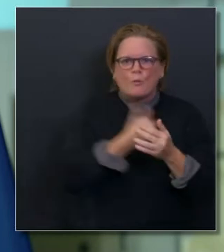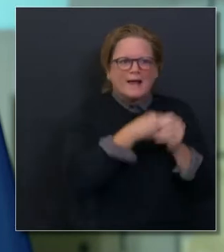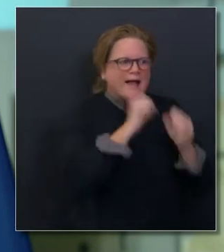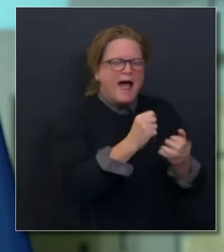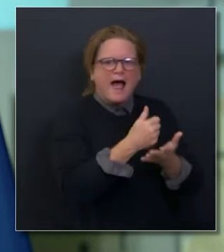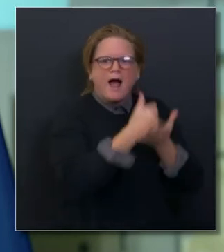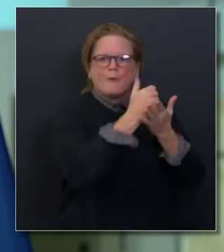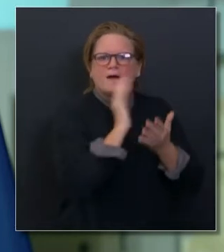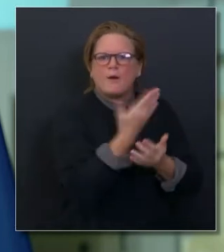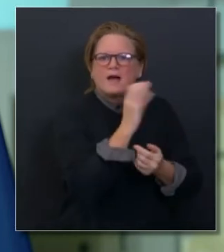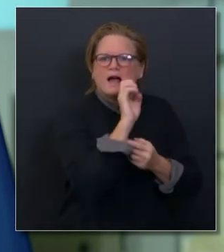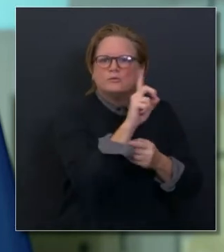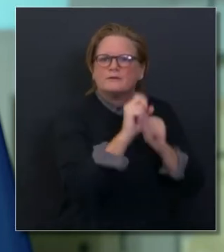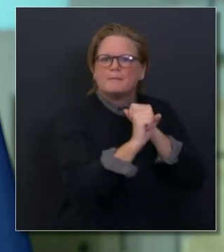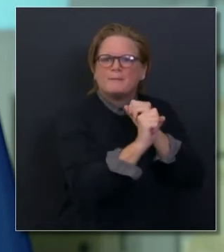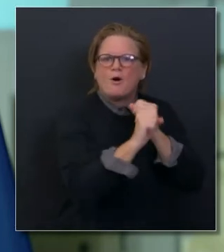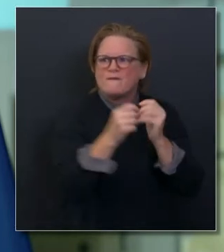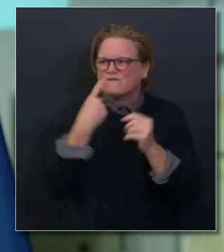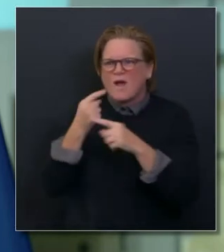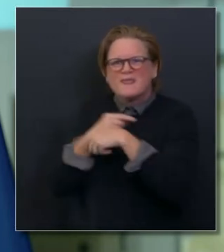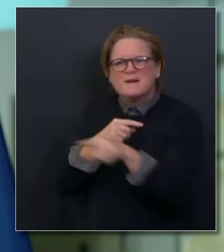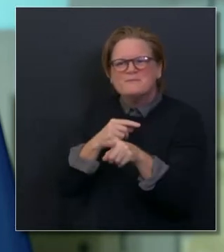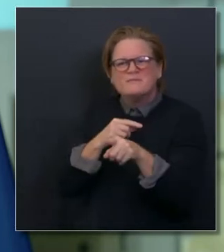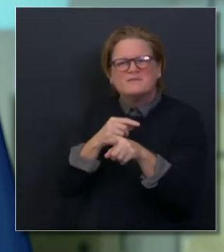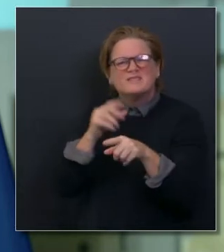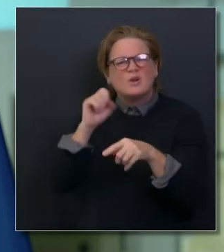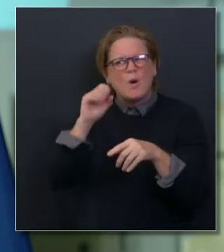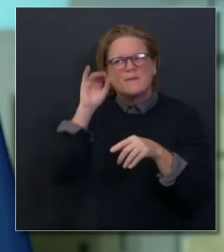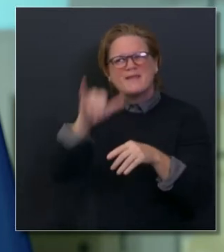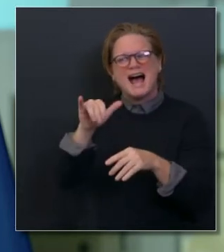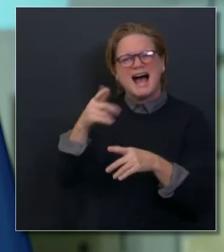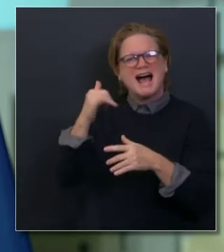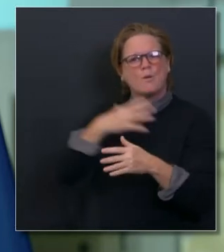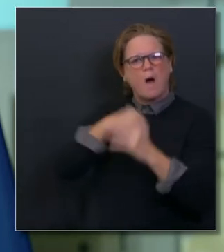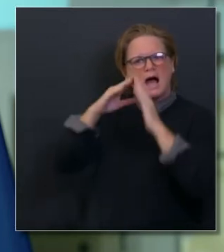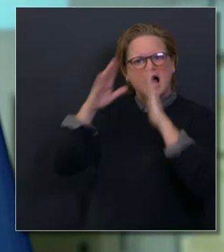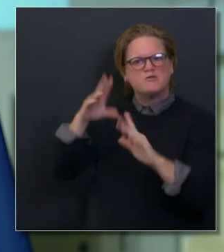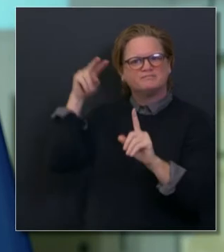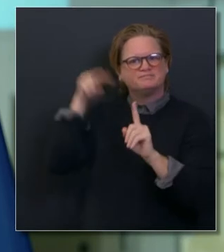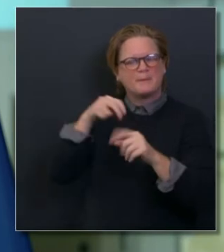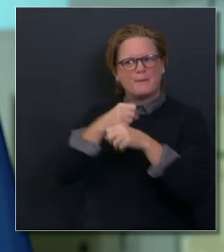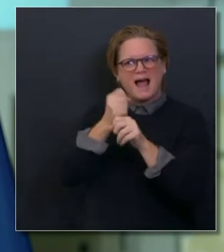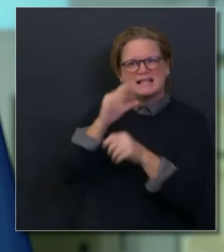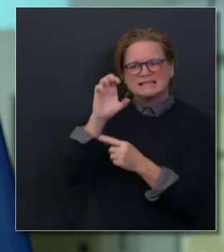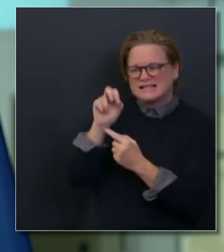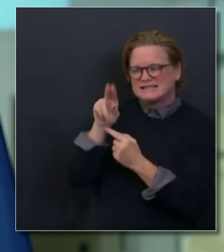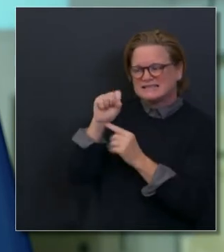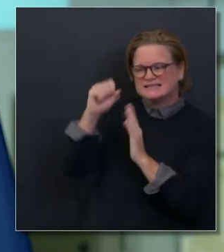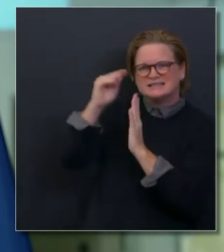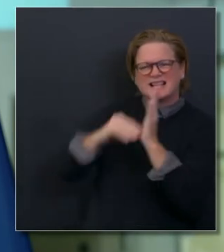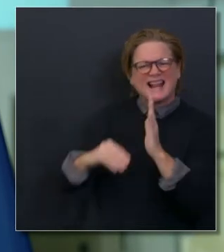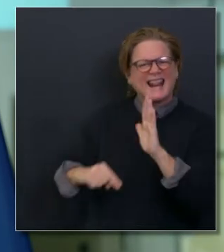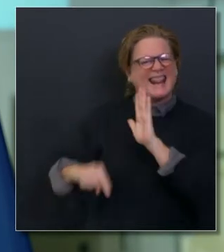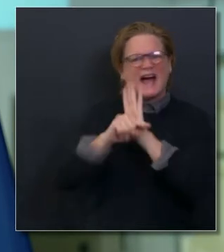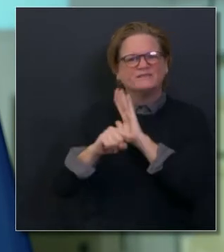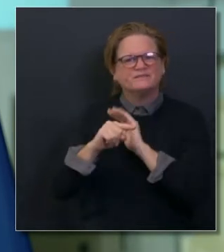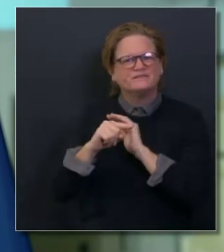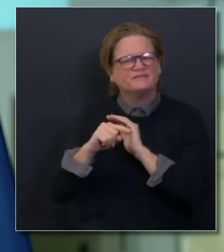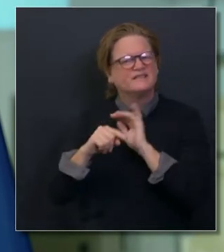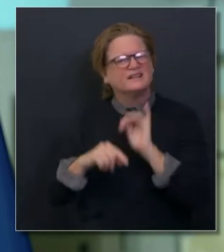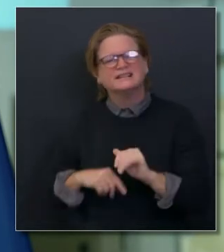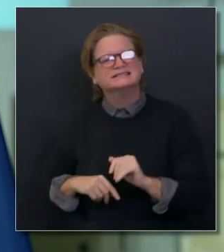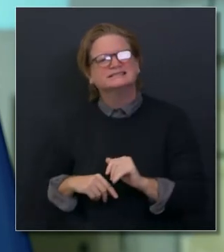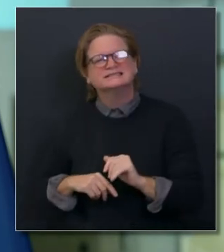año en ese espacio, también tratando de hacer que entre en juego en nuestra mensajería al público en